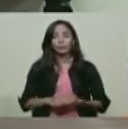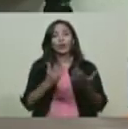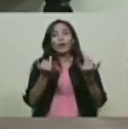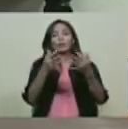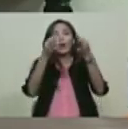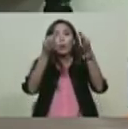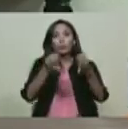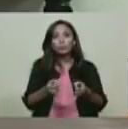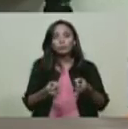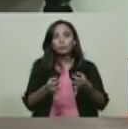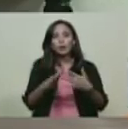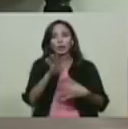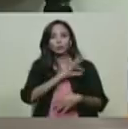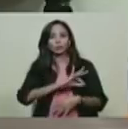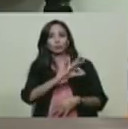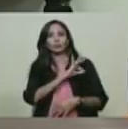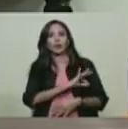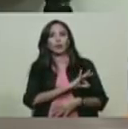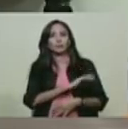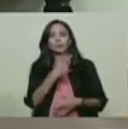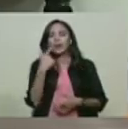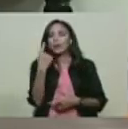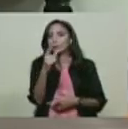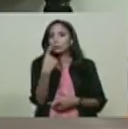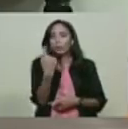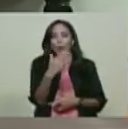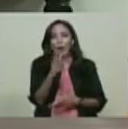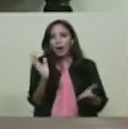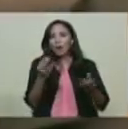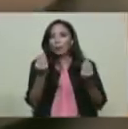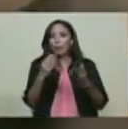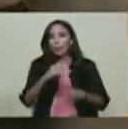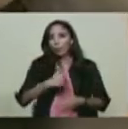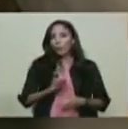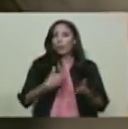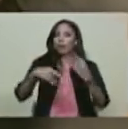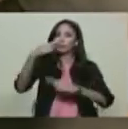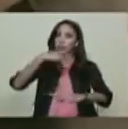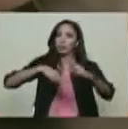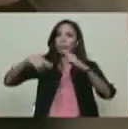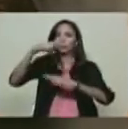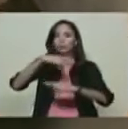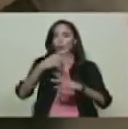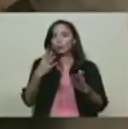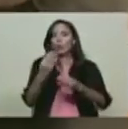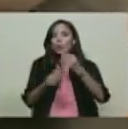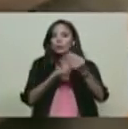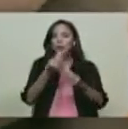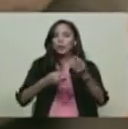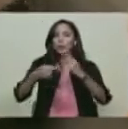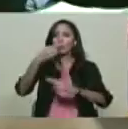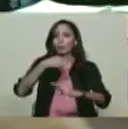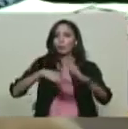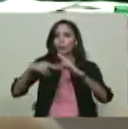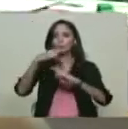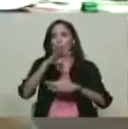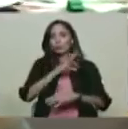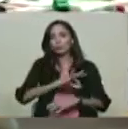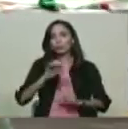justicia social, esto solo es posible en revolución, esto solo es posible en